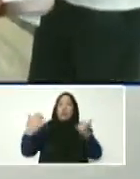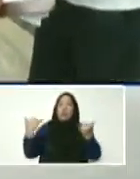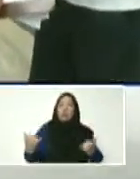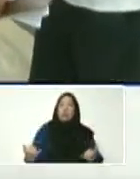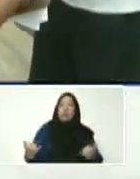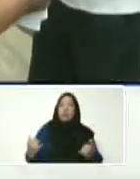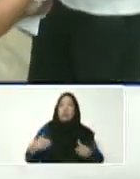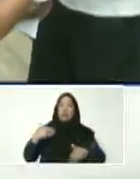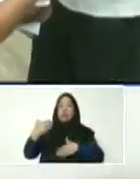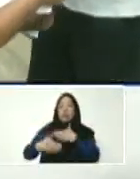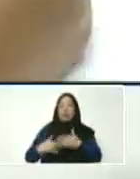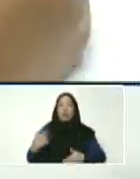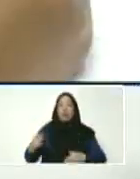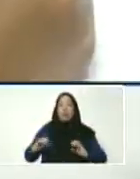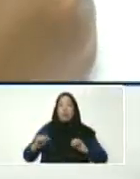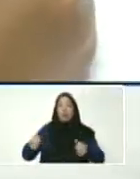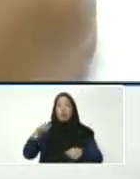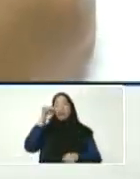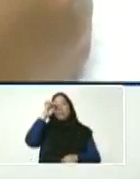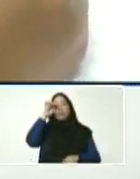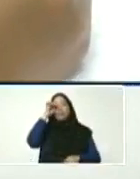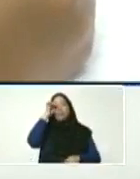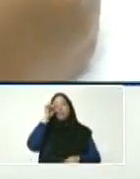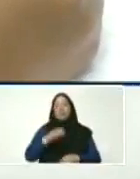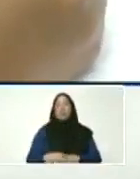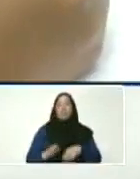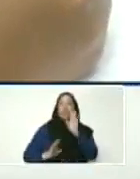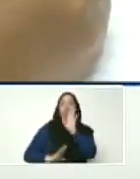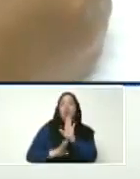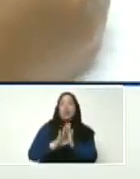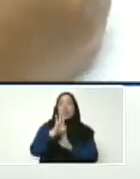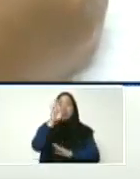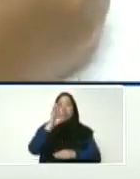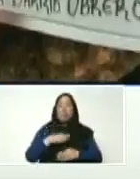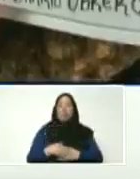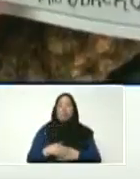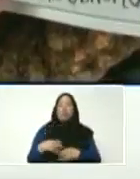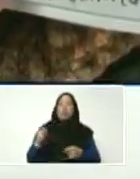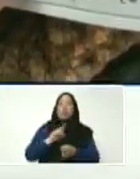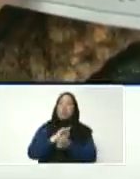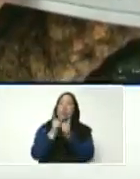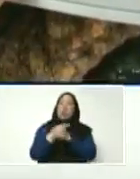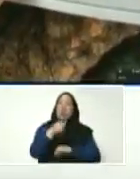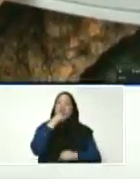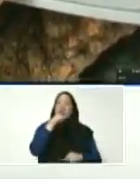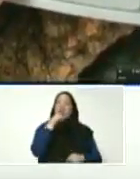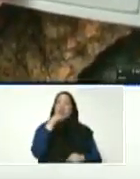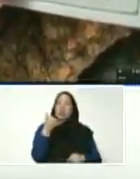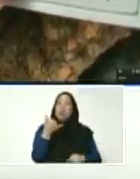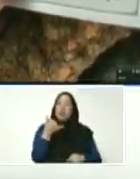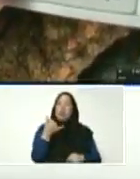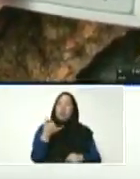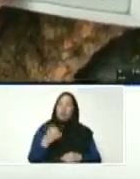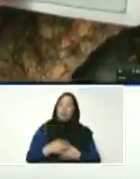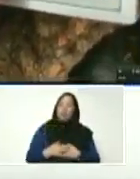en la etapa del renacimiento, del crecimiento, así es, así es, de la recuperación. ¡Iskra!